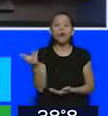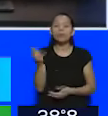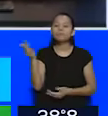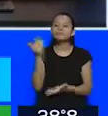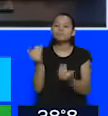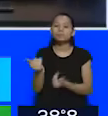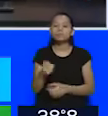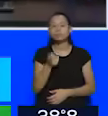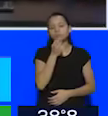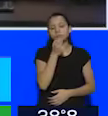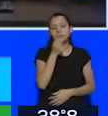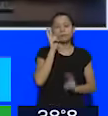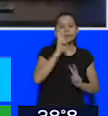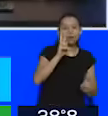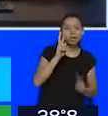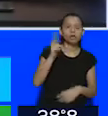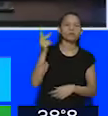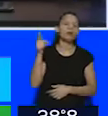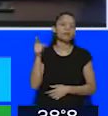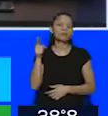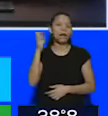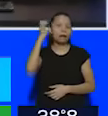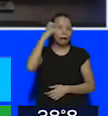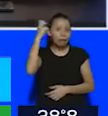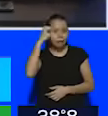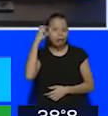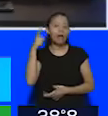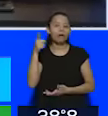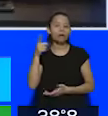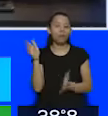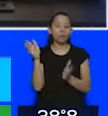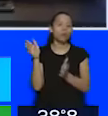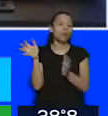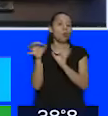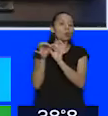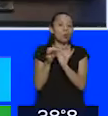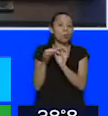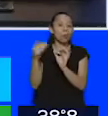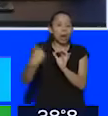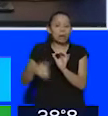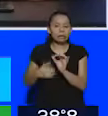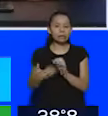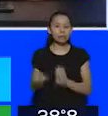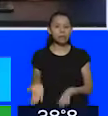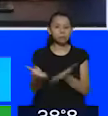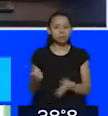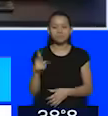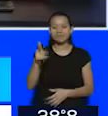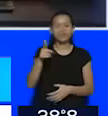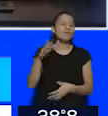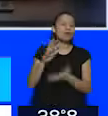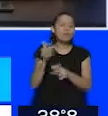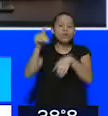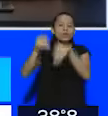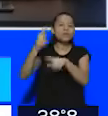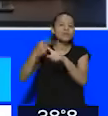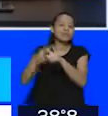peronismo más radical tal vez o más extremo ya saben que no van a tener absolutamente ninguna respuesta positiva es